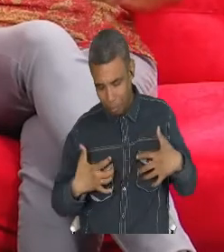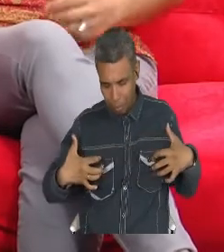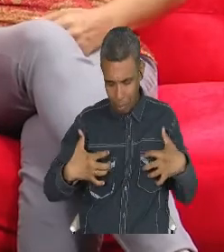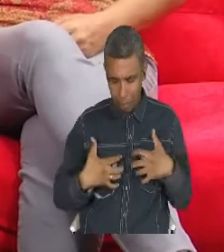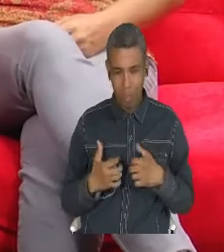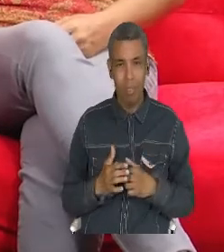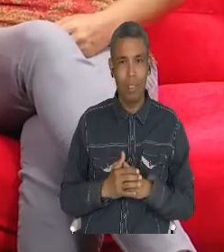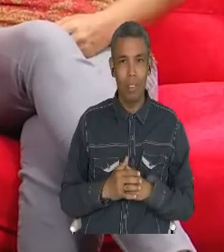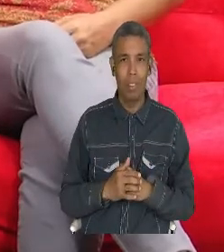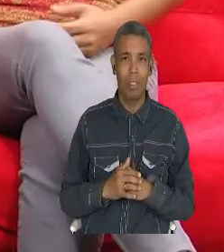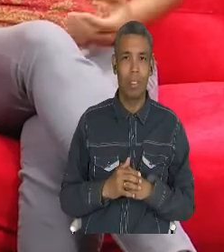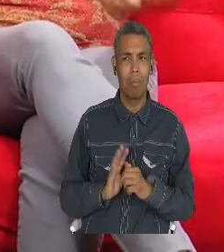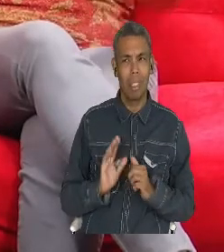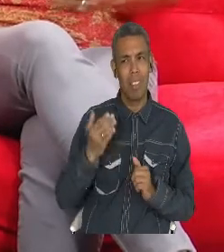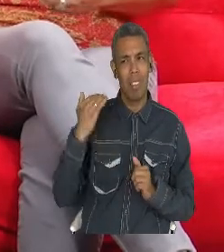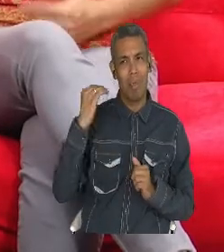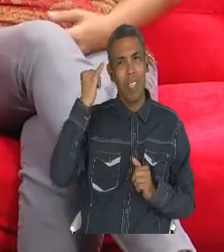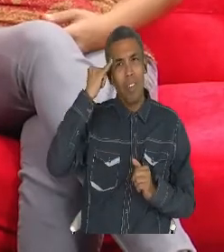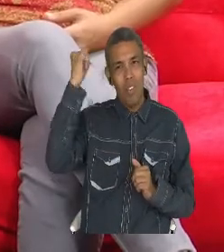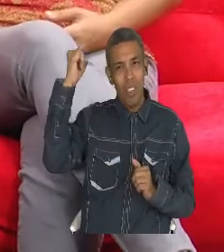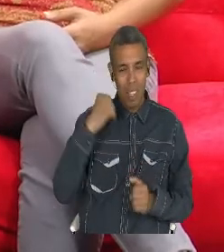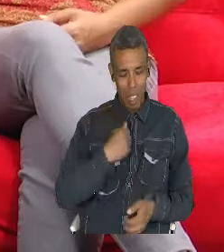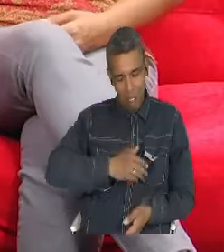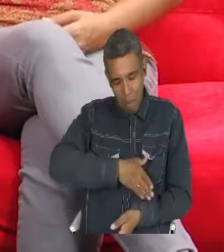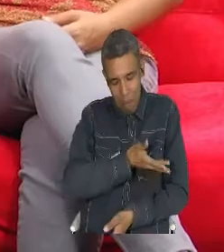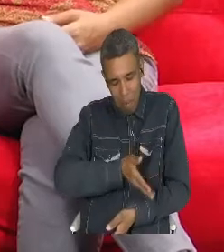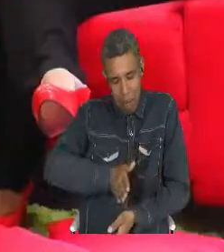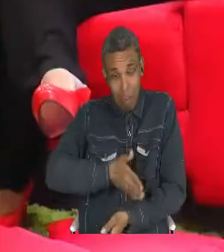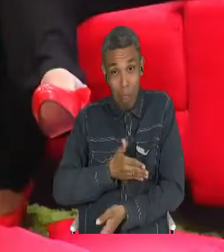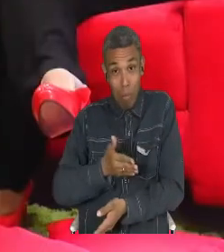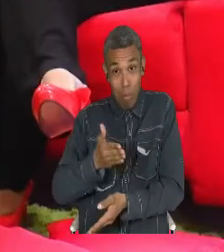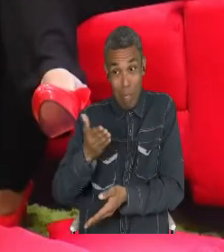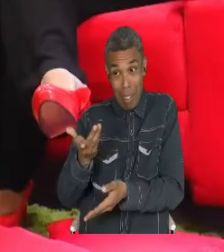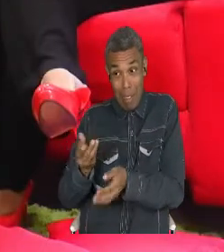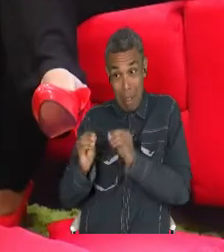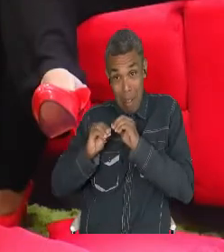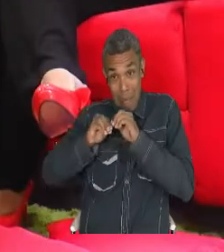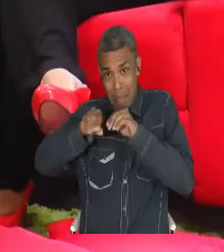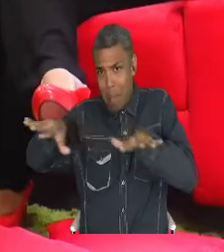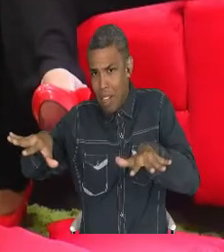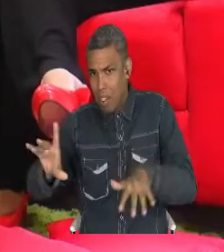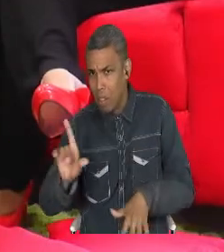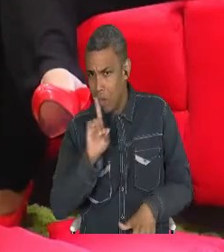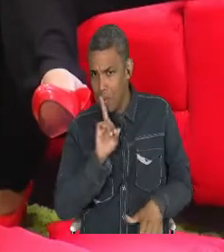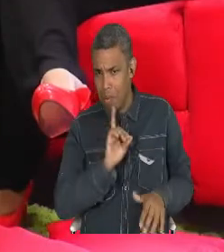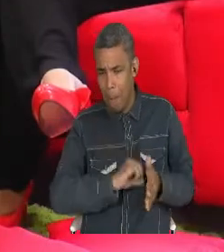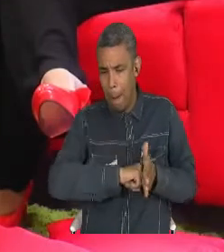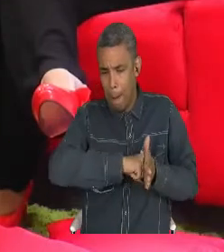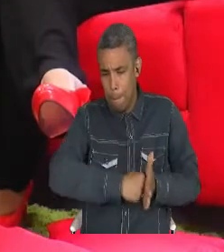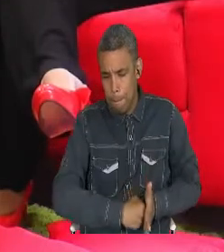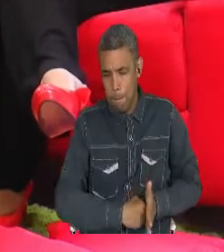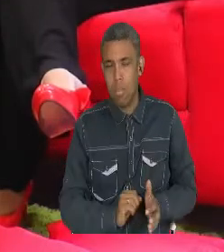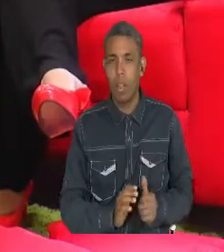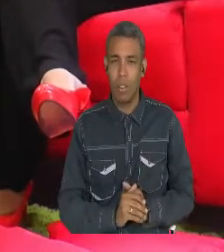a promocionar, pero los tenemos también ahí en este nuevo